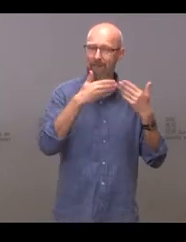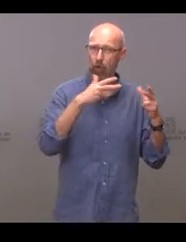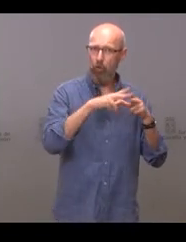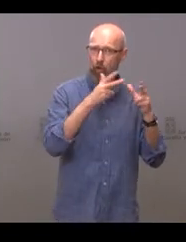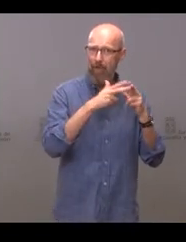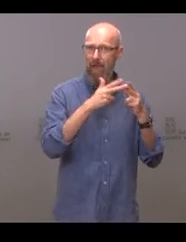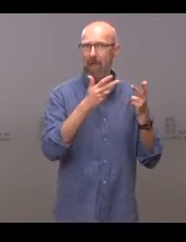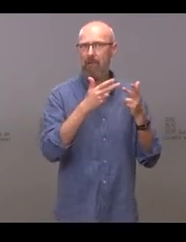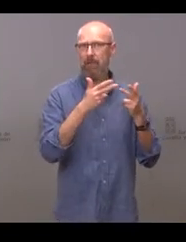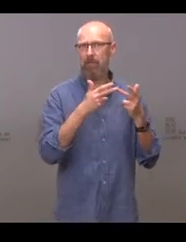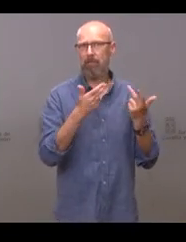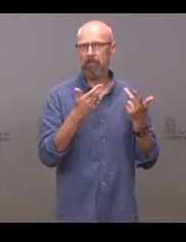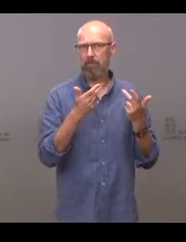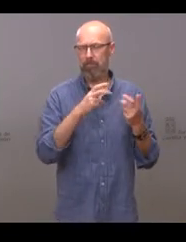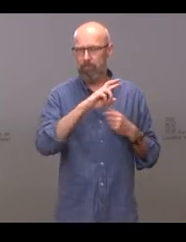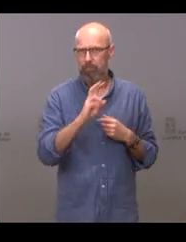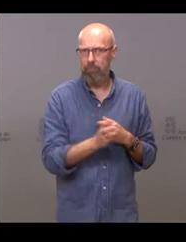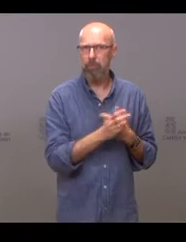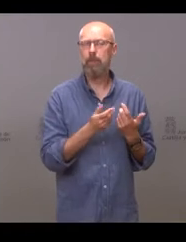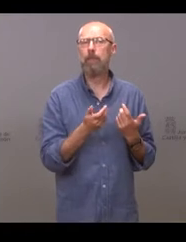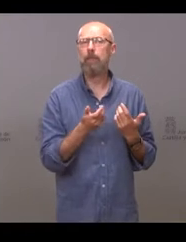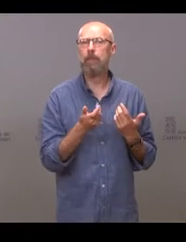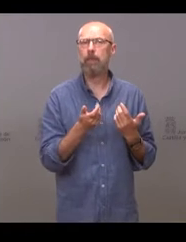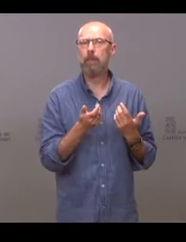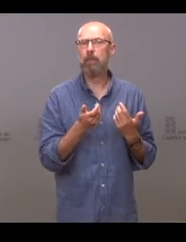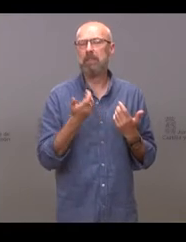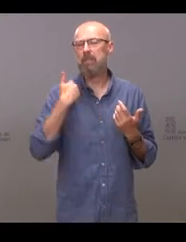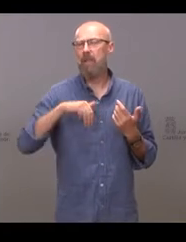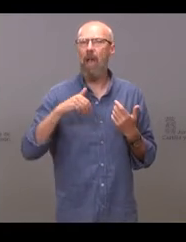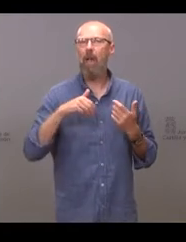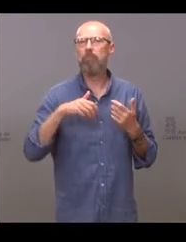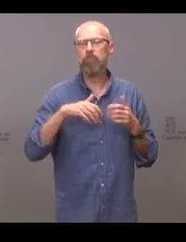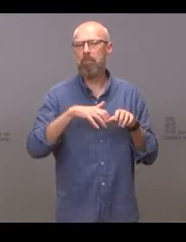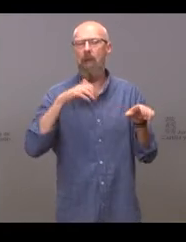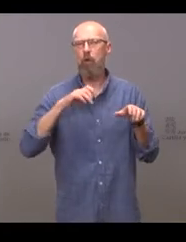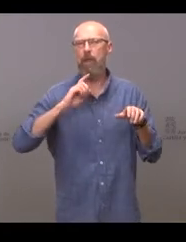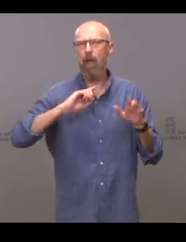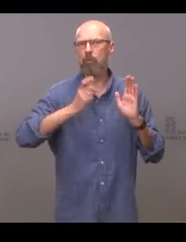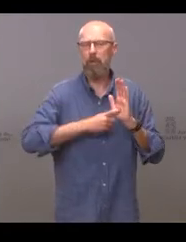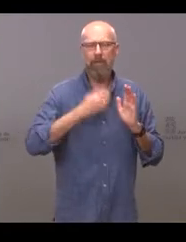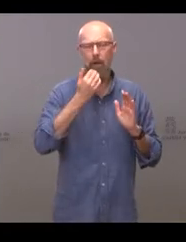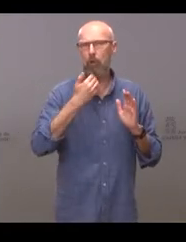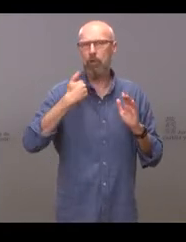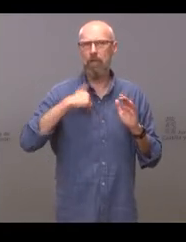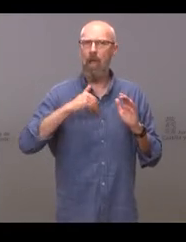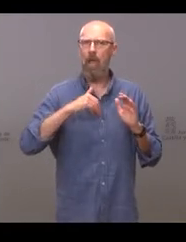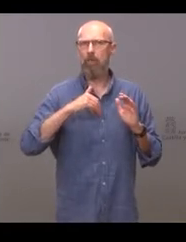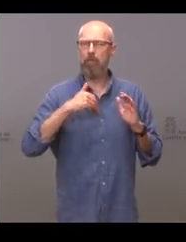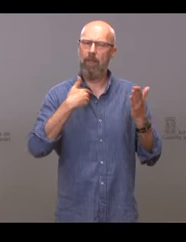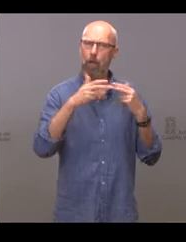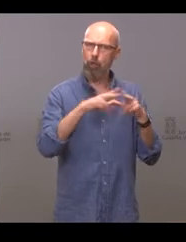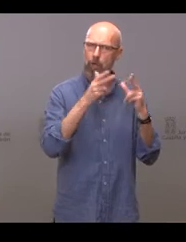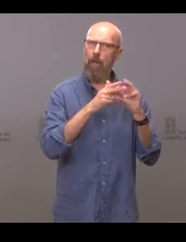mayorías absolutas las hemos pasado había convivido el diálogo social con las mayorías absolutas con la